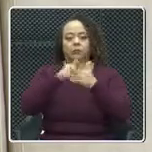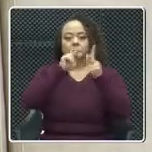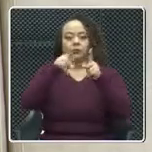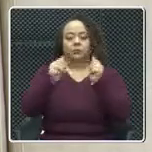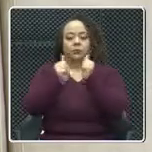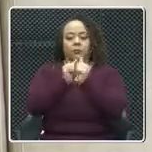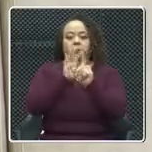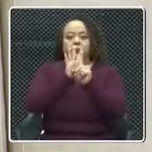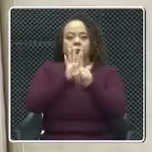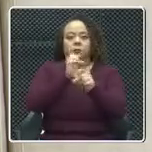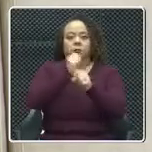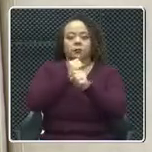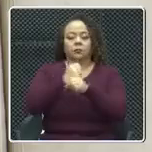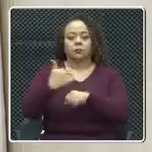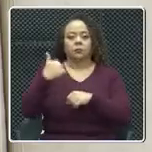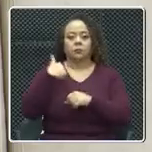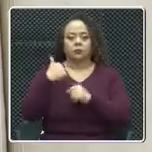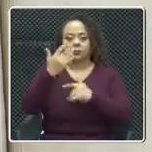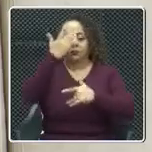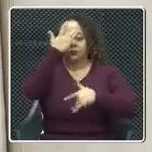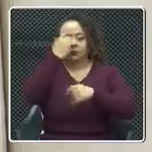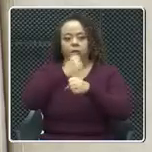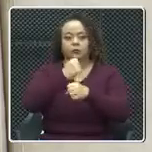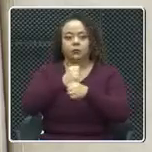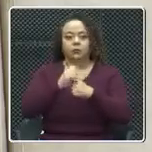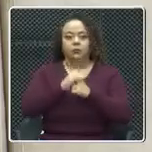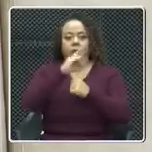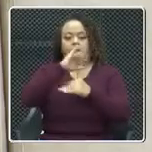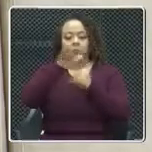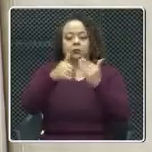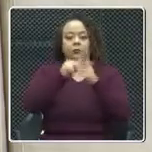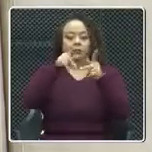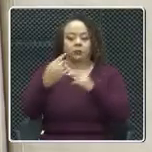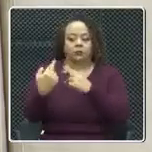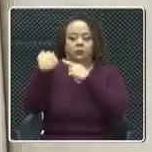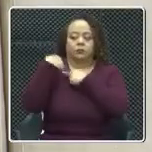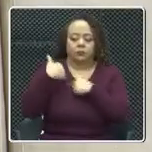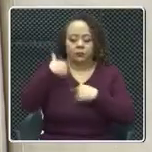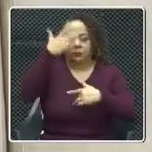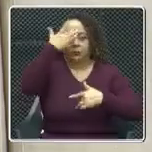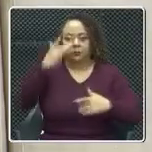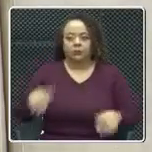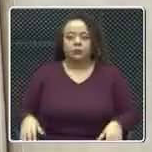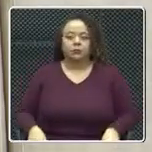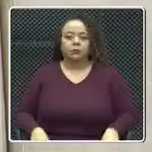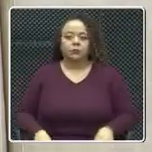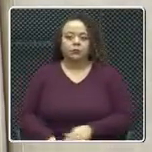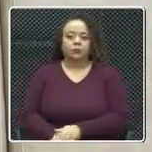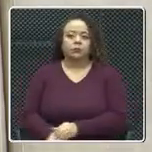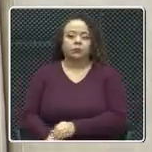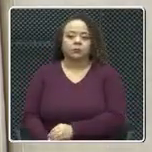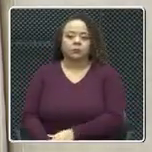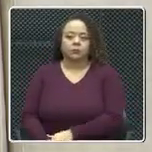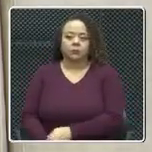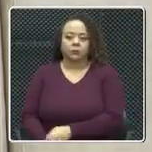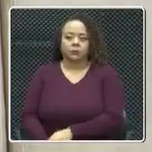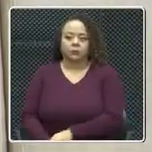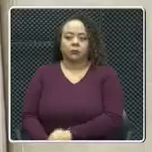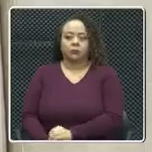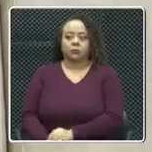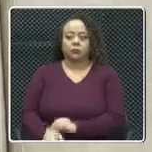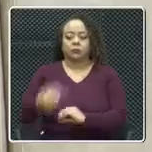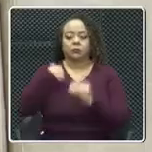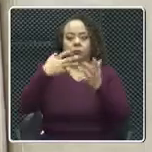acoso laboral va a tener una enfermedad de trabajo, o toda persona en sobrecarga va a tener una enfermedad. Yo sí quisiera como que quede clarísimo,